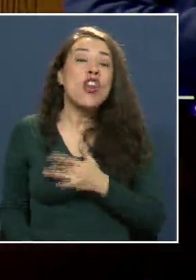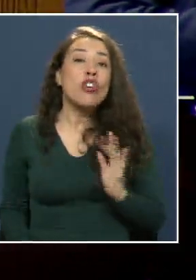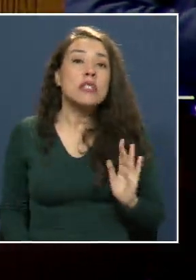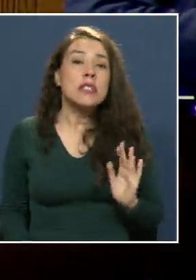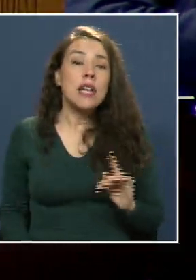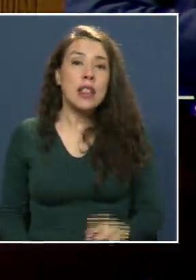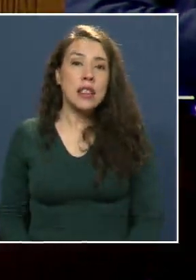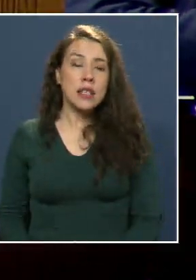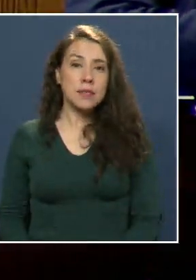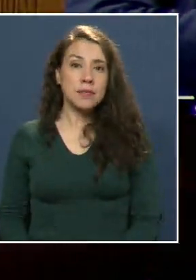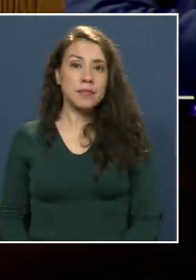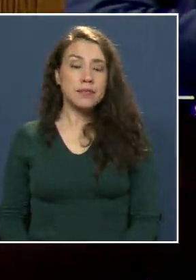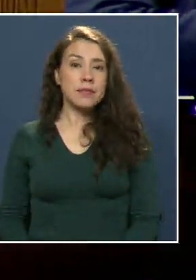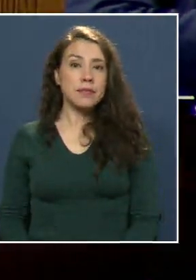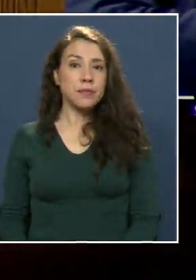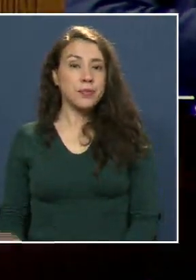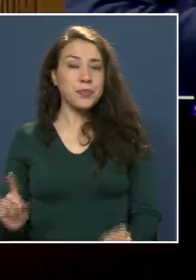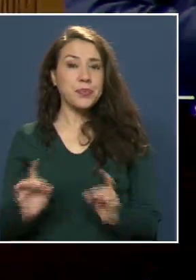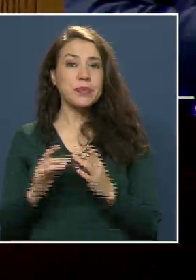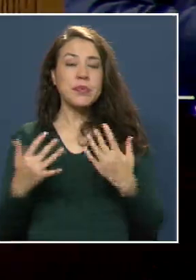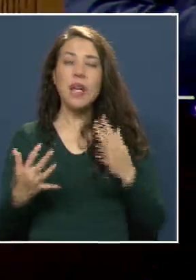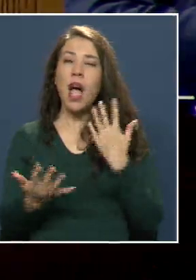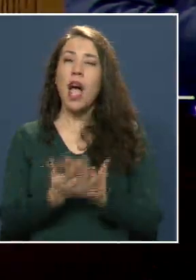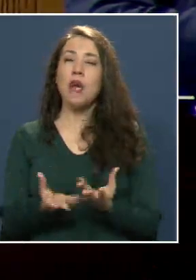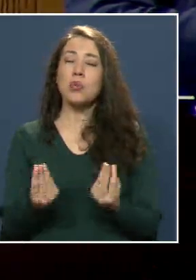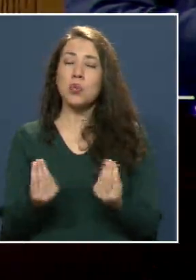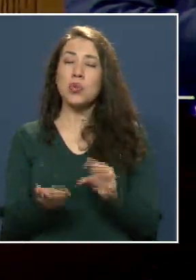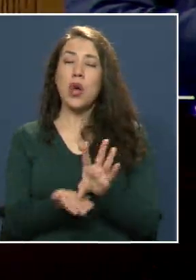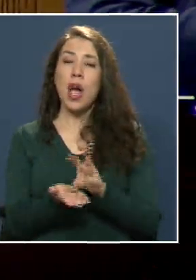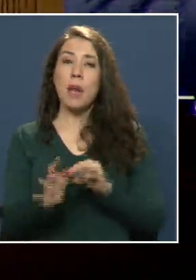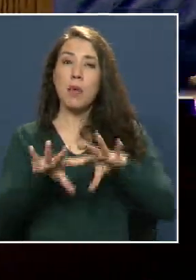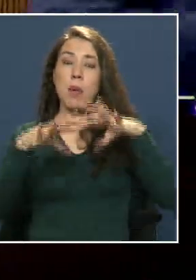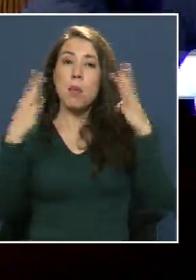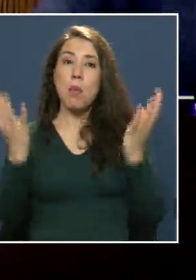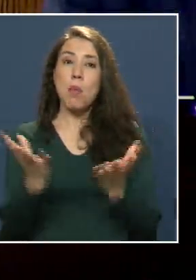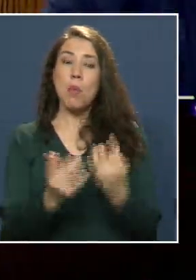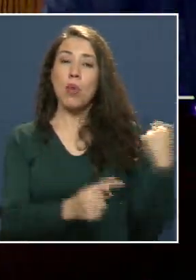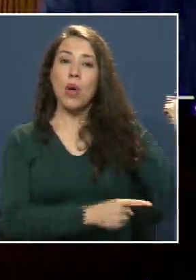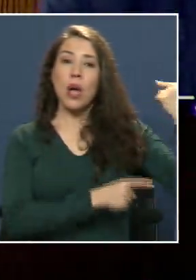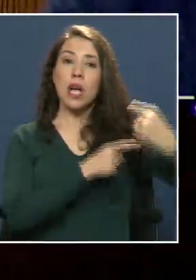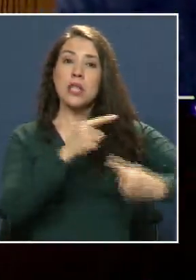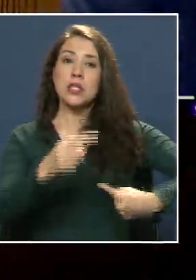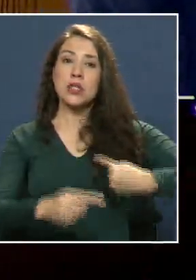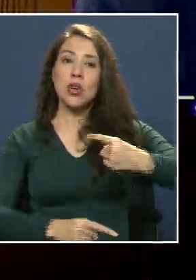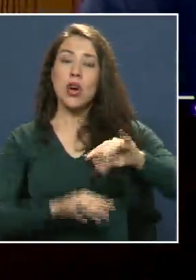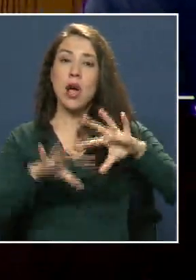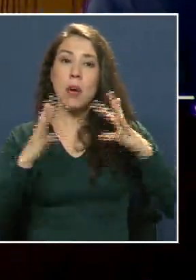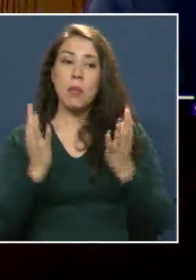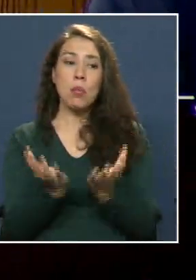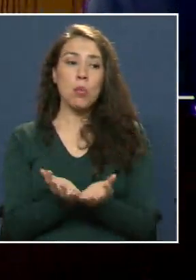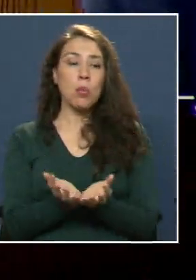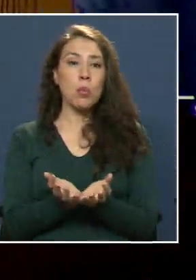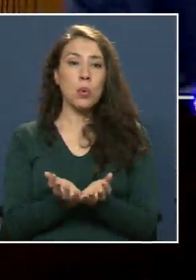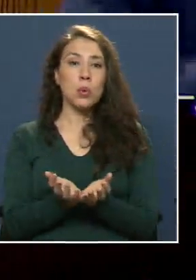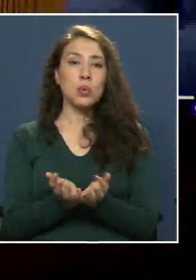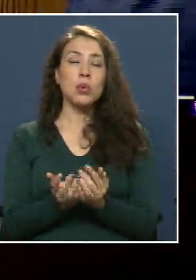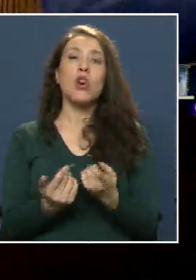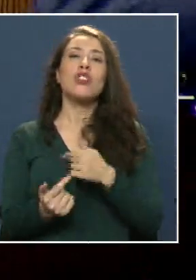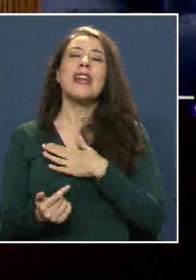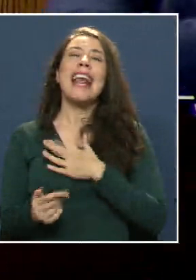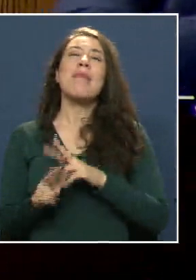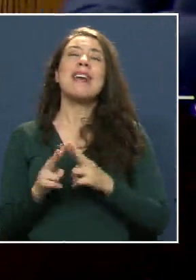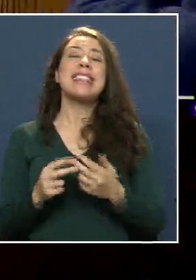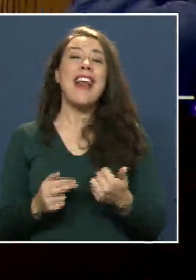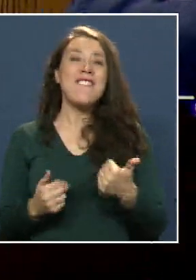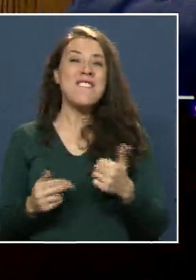no es evidente. Ya tenemos demasiados ejemplos en el mundo y en la historia del mundo en que por querer hacer un